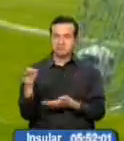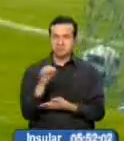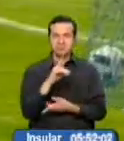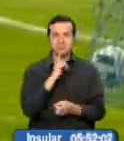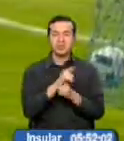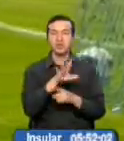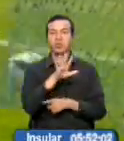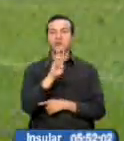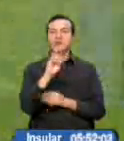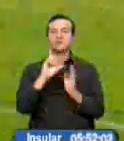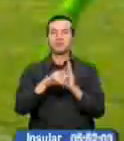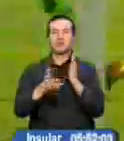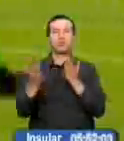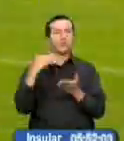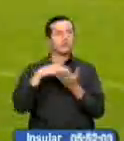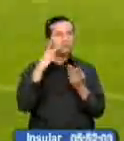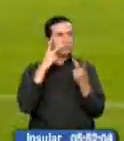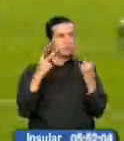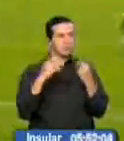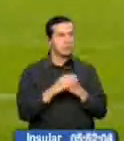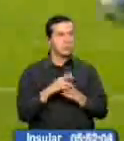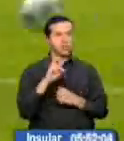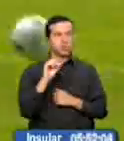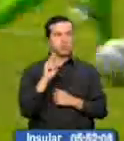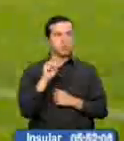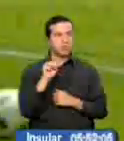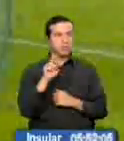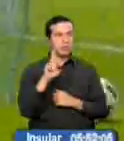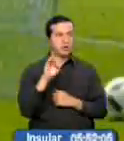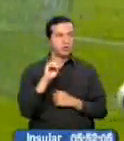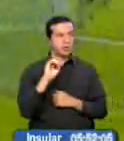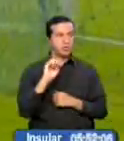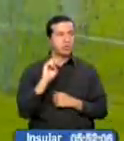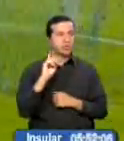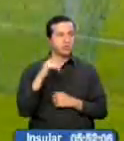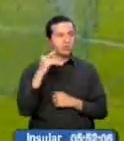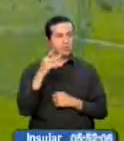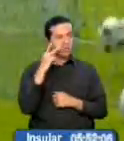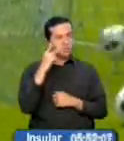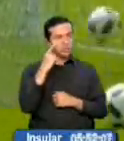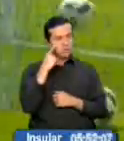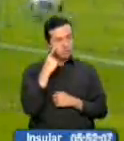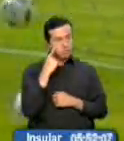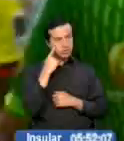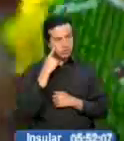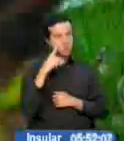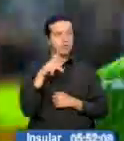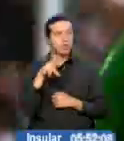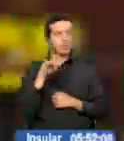minutos. Una buena acción de Marcos Romero, que entró en la etapa de complemento precisamente.